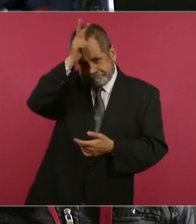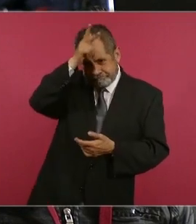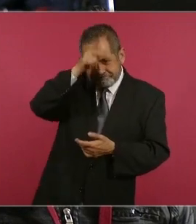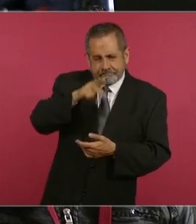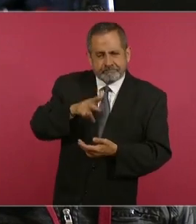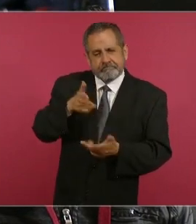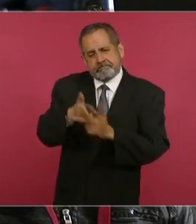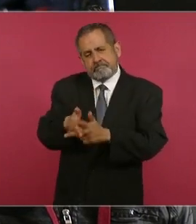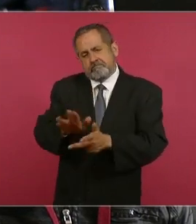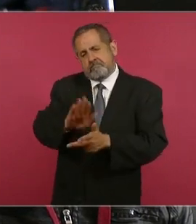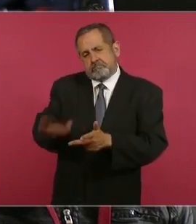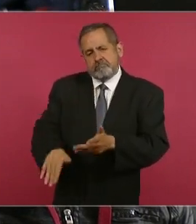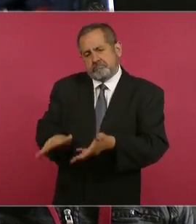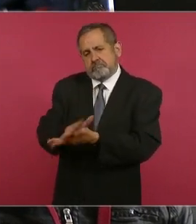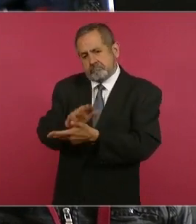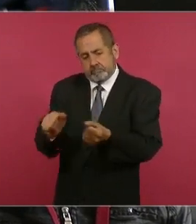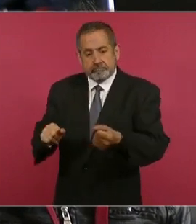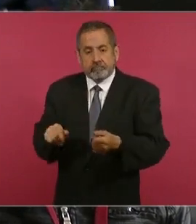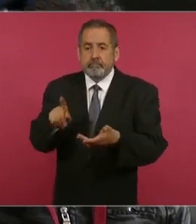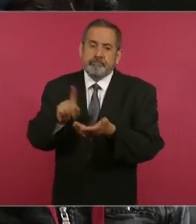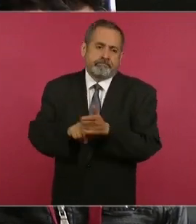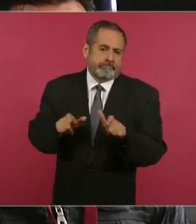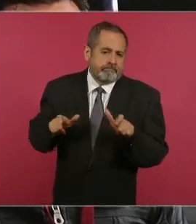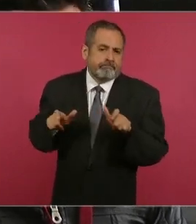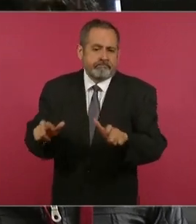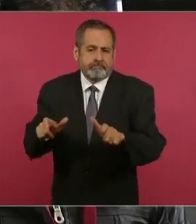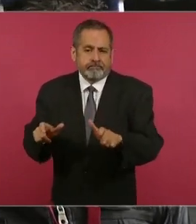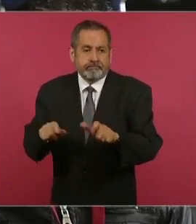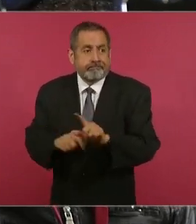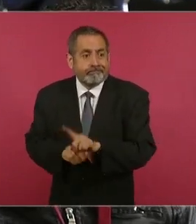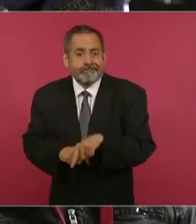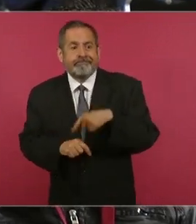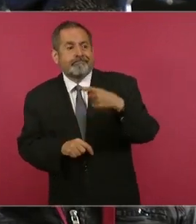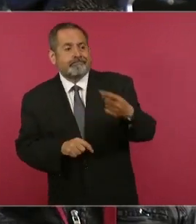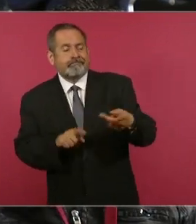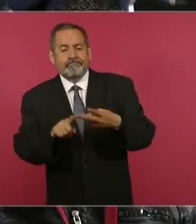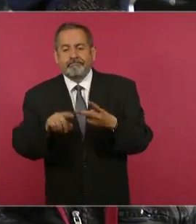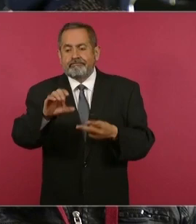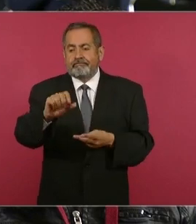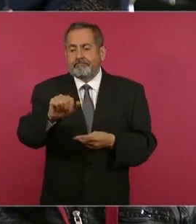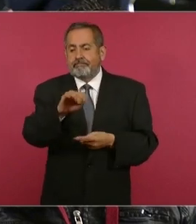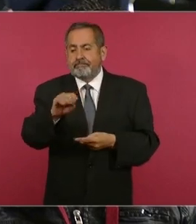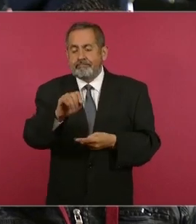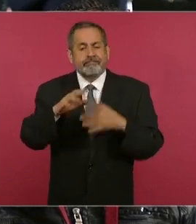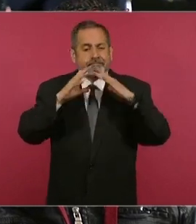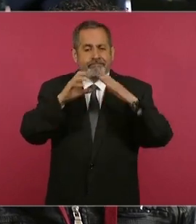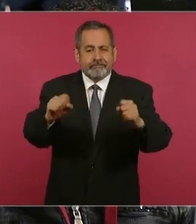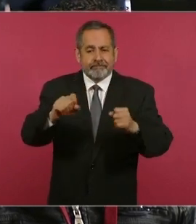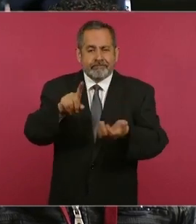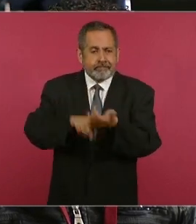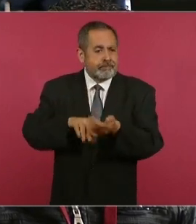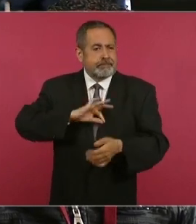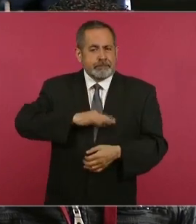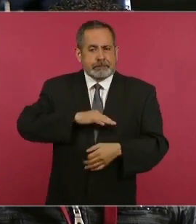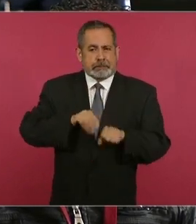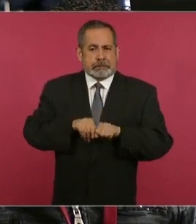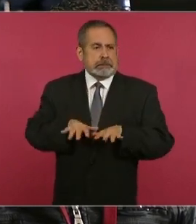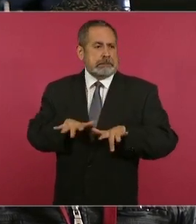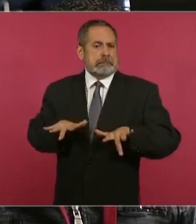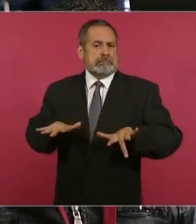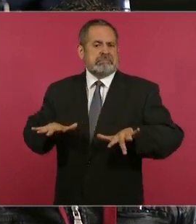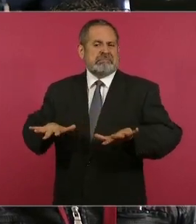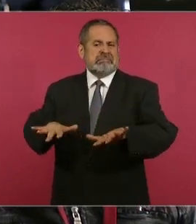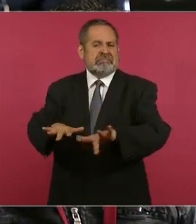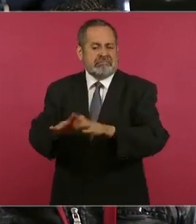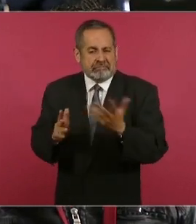medidas de cuarentena total en la granja, ayer se detectó una segunda granja también en Cajeme. ¿Qué información tiene sobre esto y qué